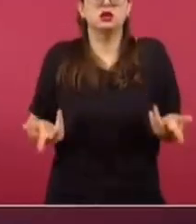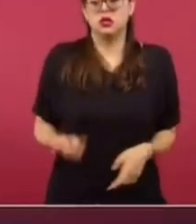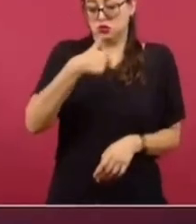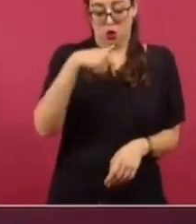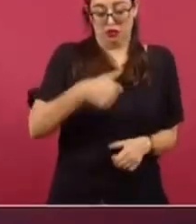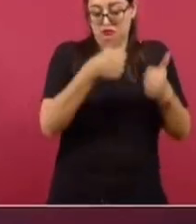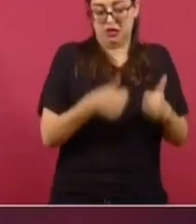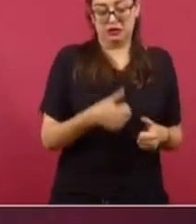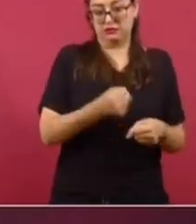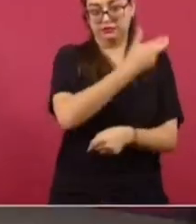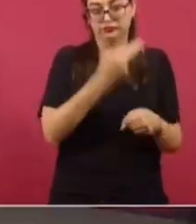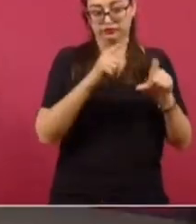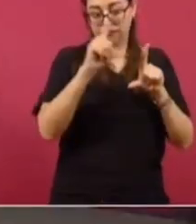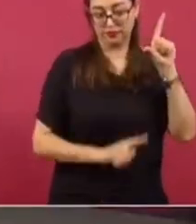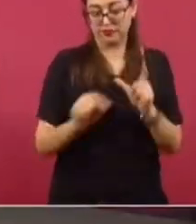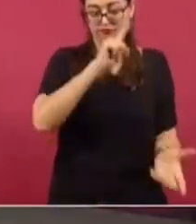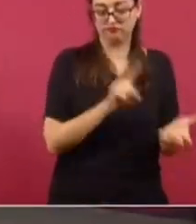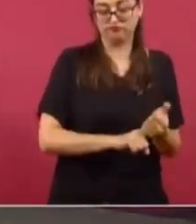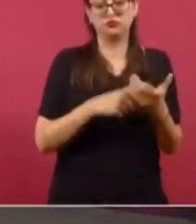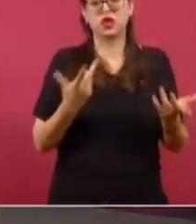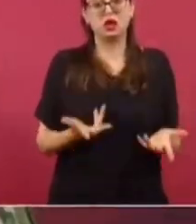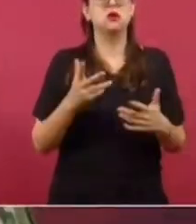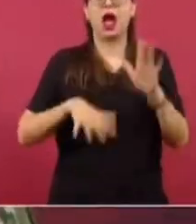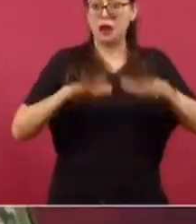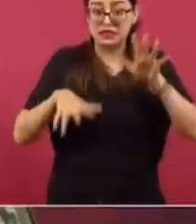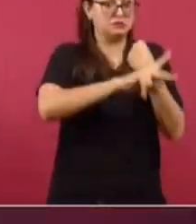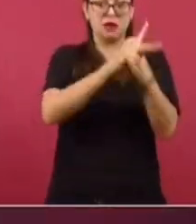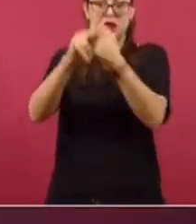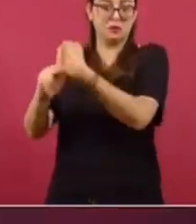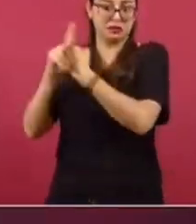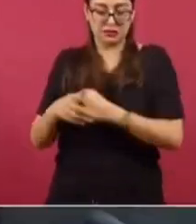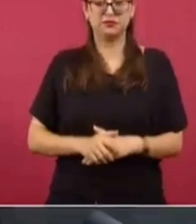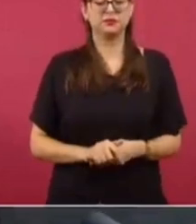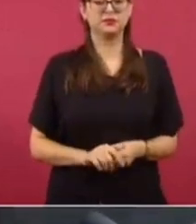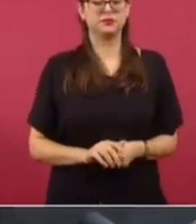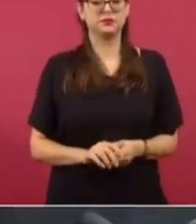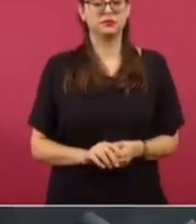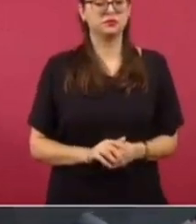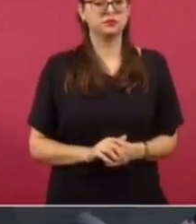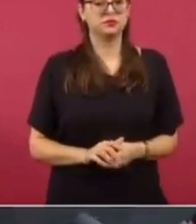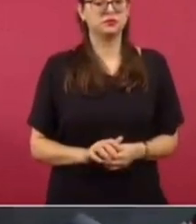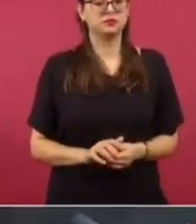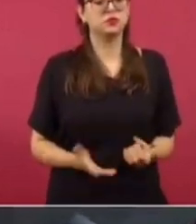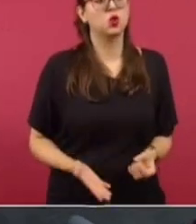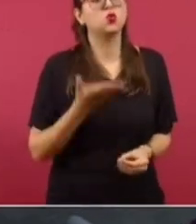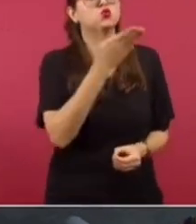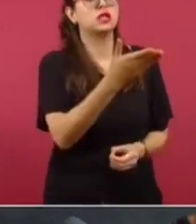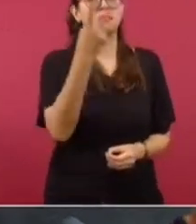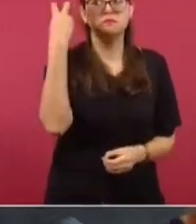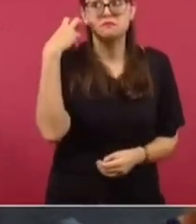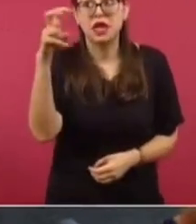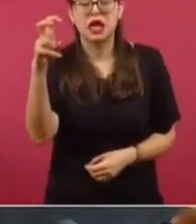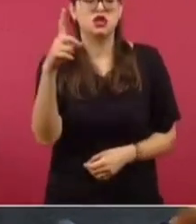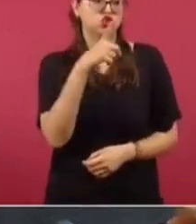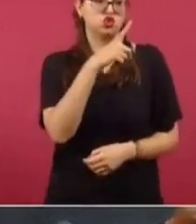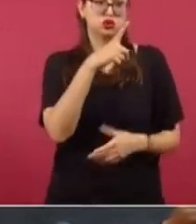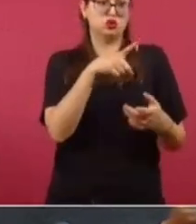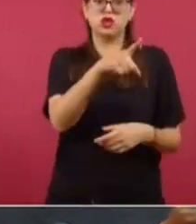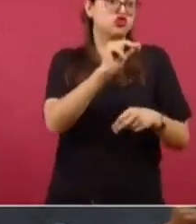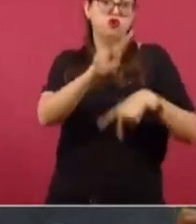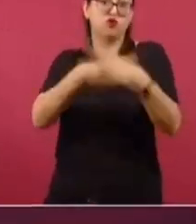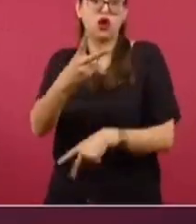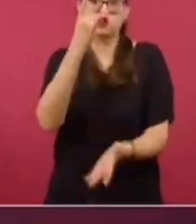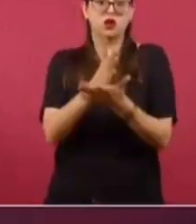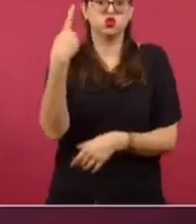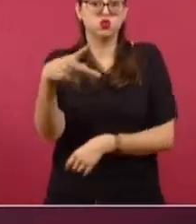como secretario de defensa en los mecanismos internacionales que existen en el mundo. ¿Algún viaje, secretario, que se haya cancelado la participación de usted y que de todas maneras haya viajado su familia? Y si es tradicional, también que vayan muchos